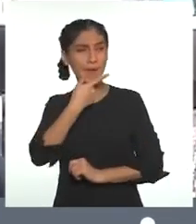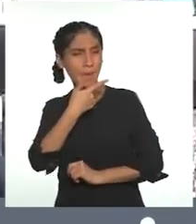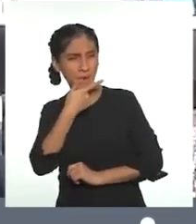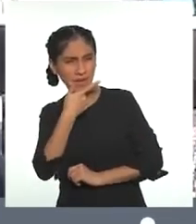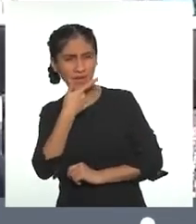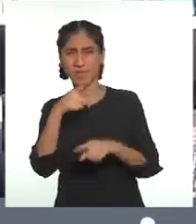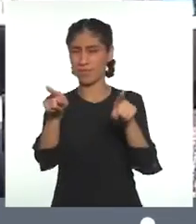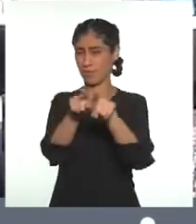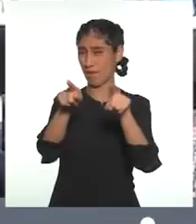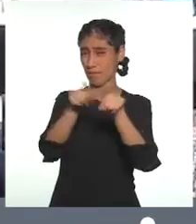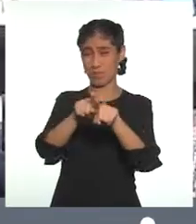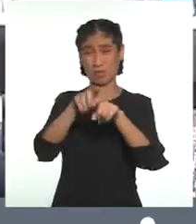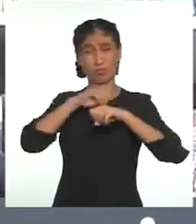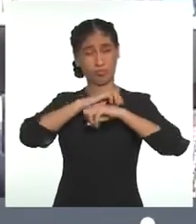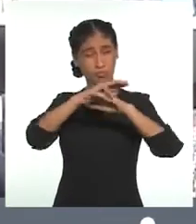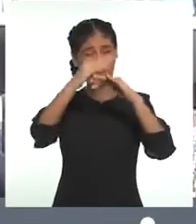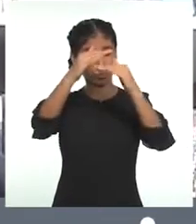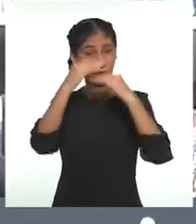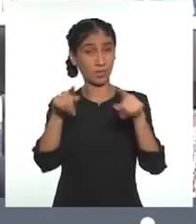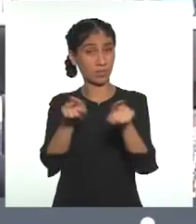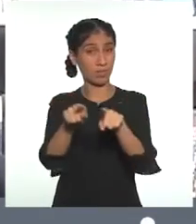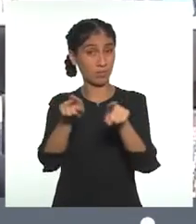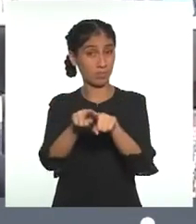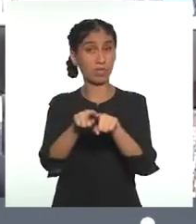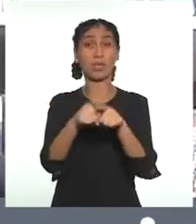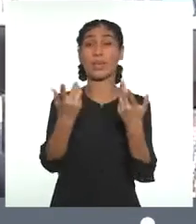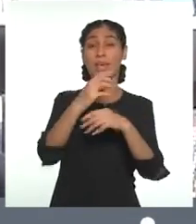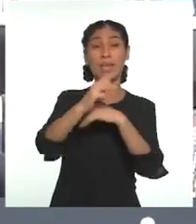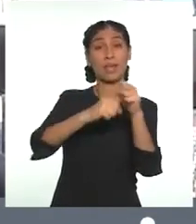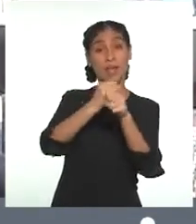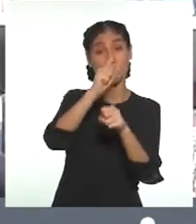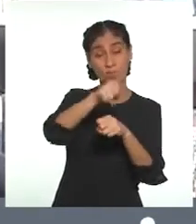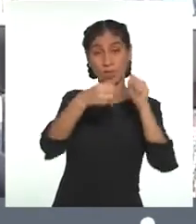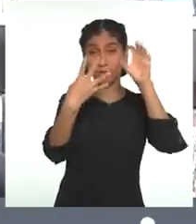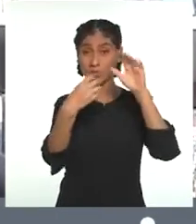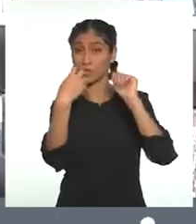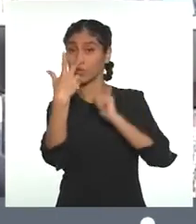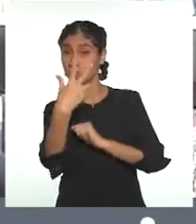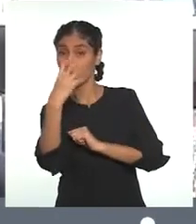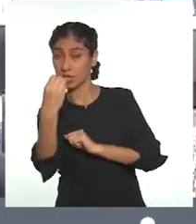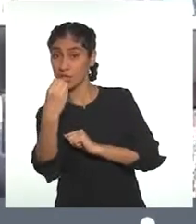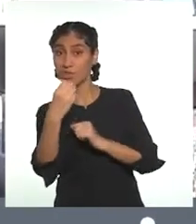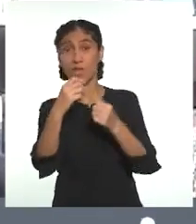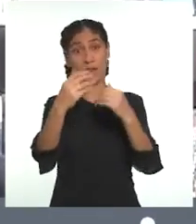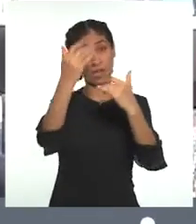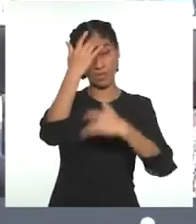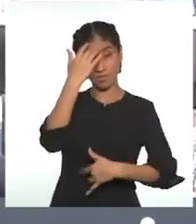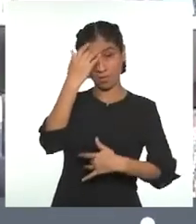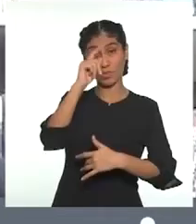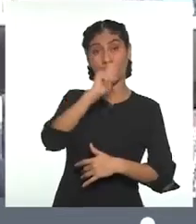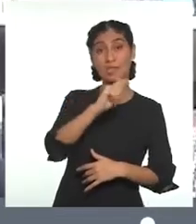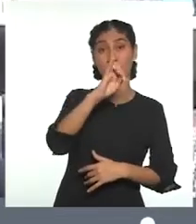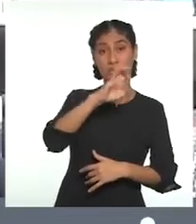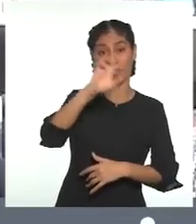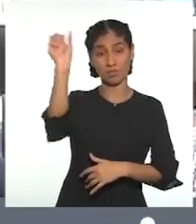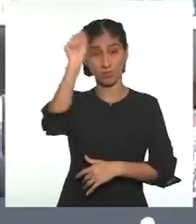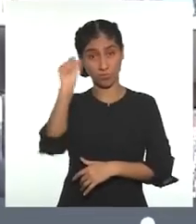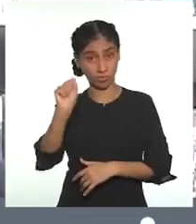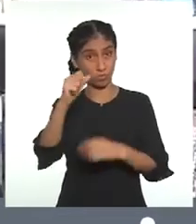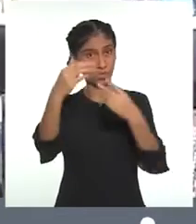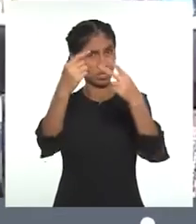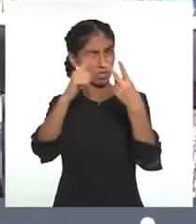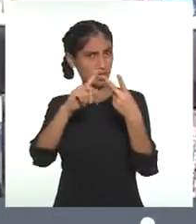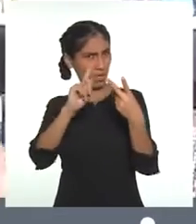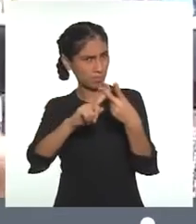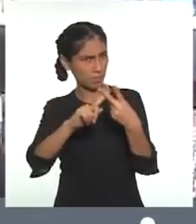norte. Y durante la década de los 30, la tifus y la viruela, por ejemplo, trajeron muchas muertes en nuestras zonas